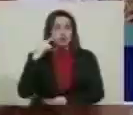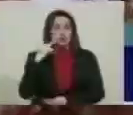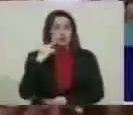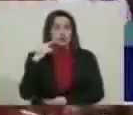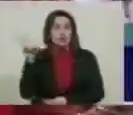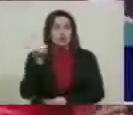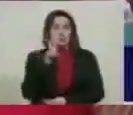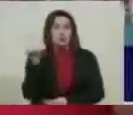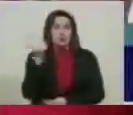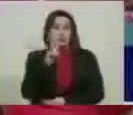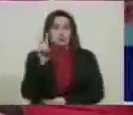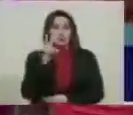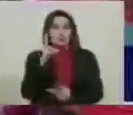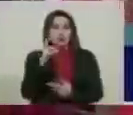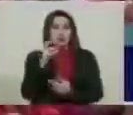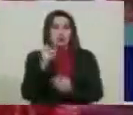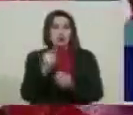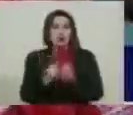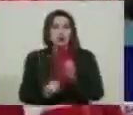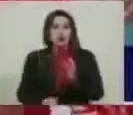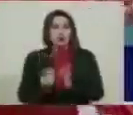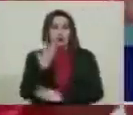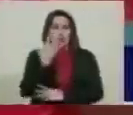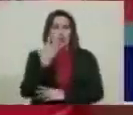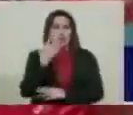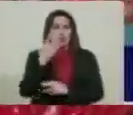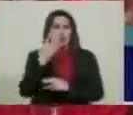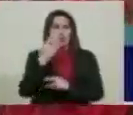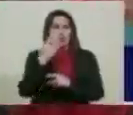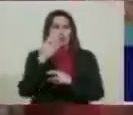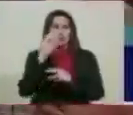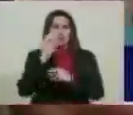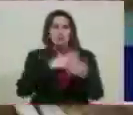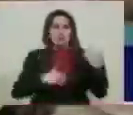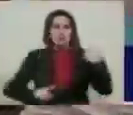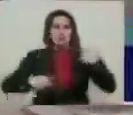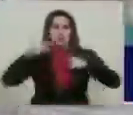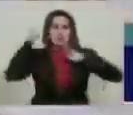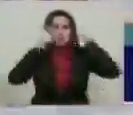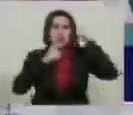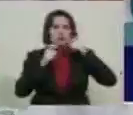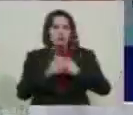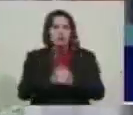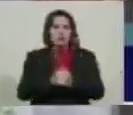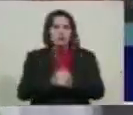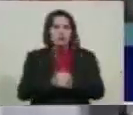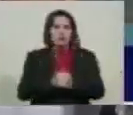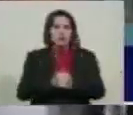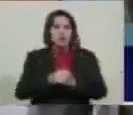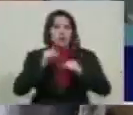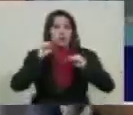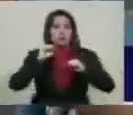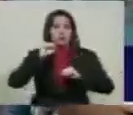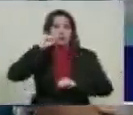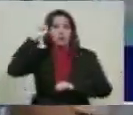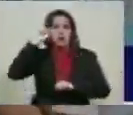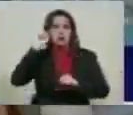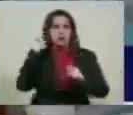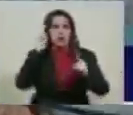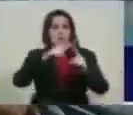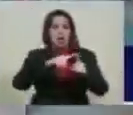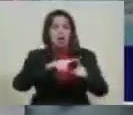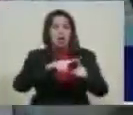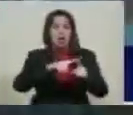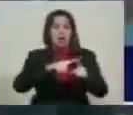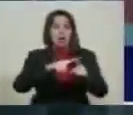de Venezuela, fundada por nuestro comandante Chávez. Esa debe ser la gran meta. Ese debe ser el gran